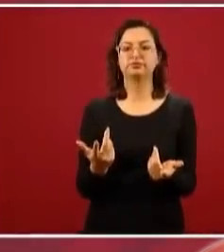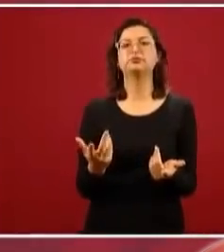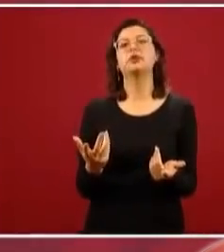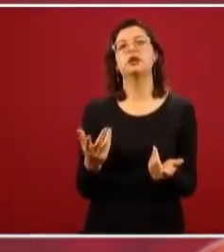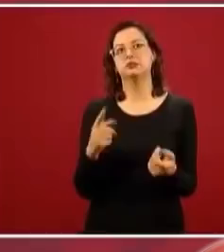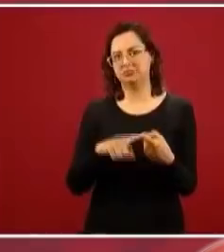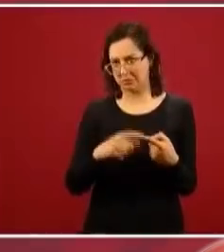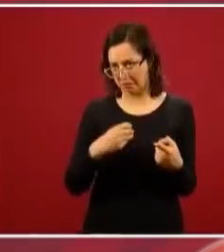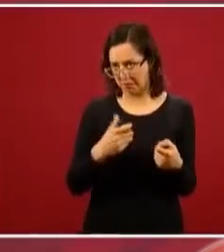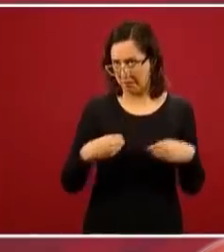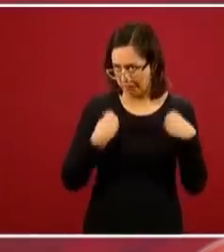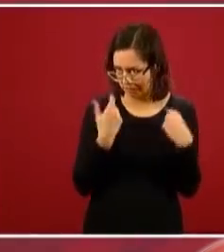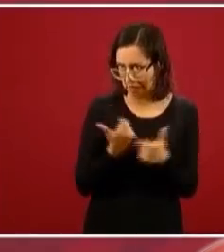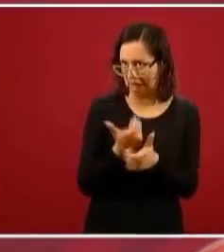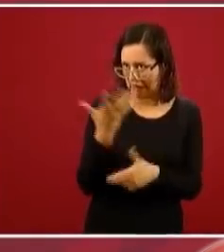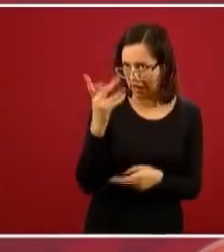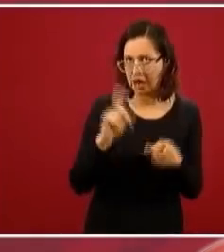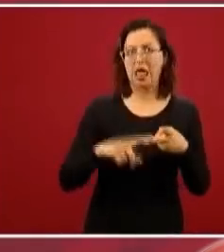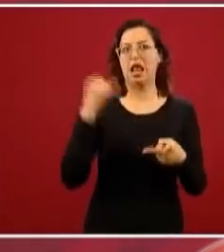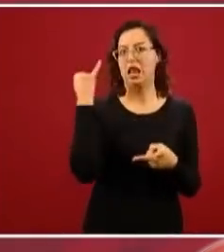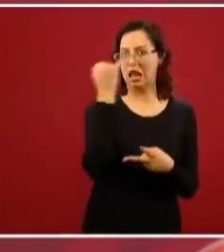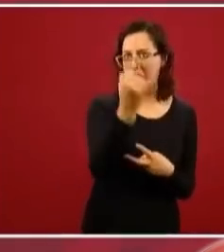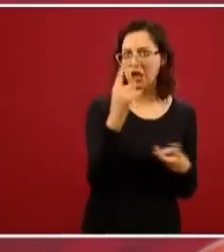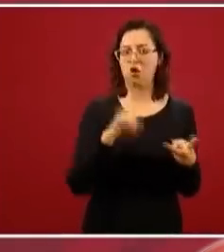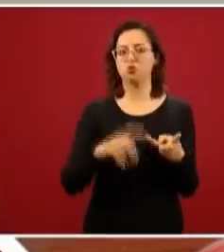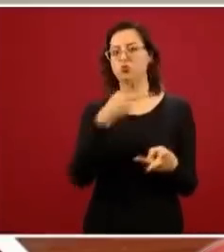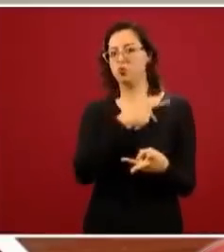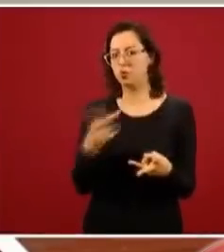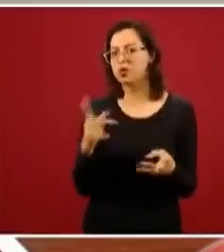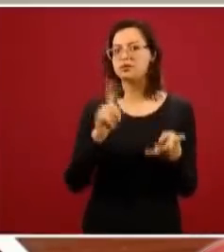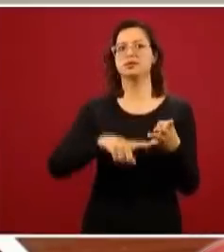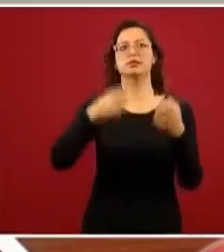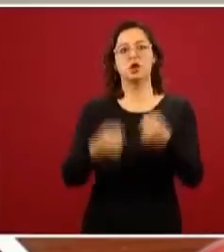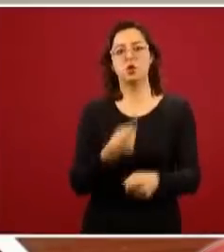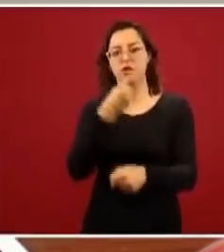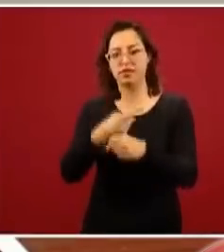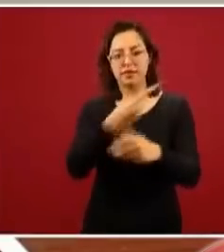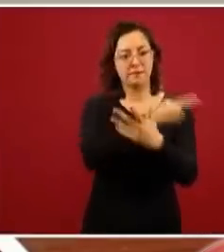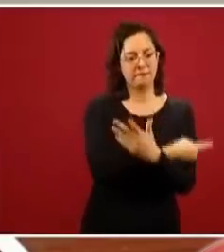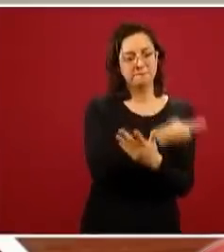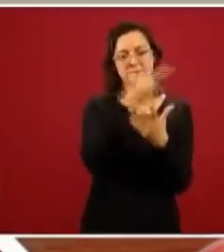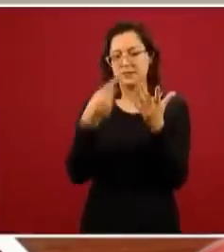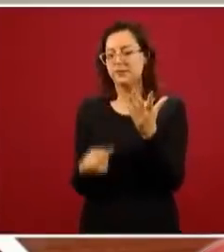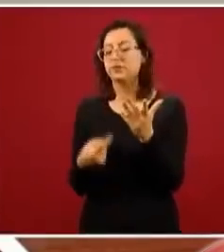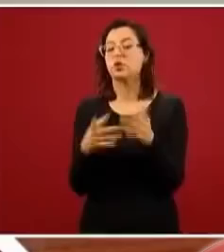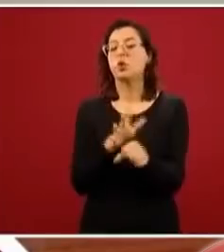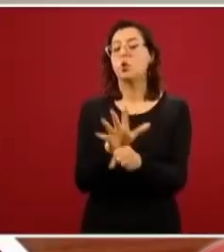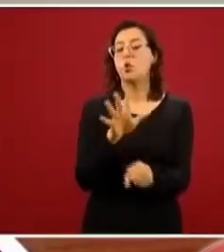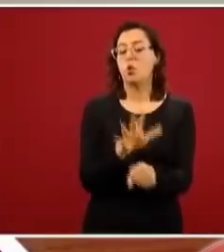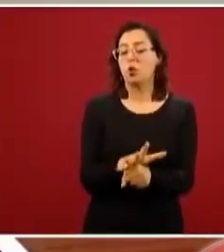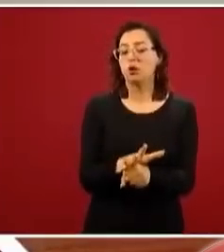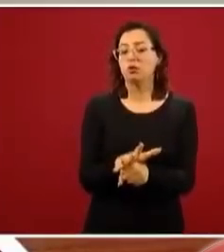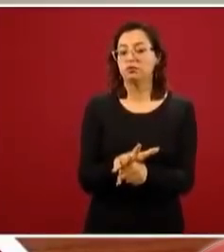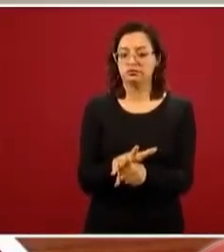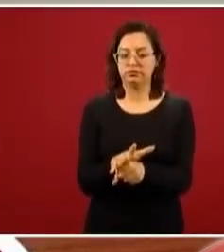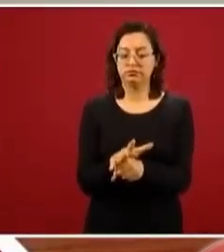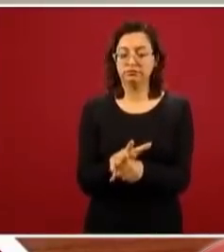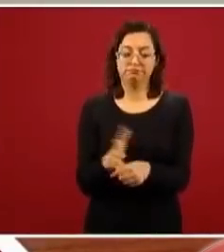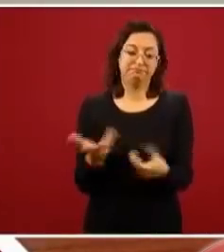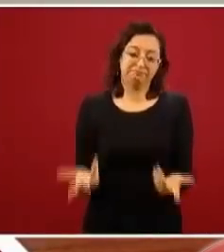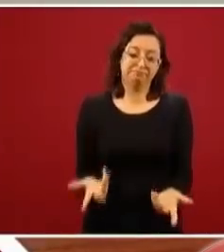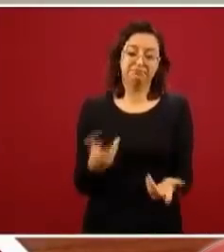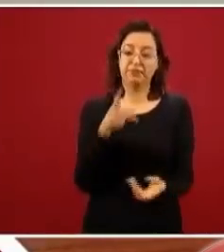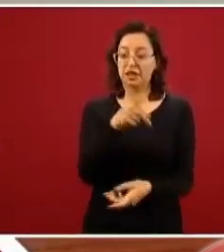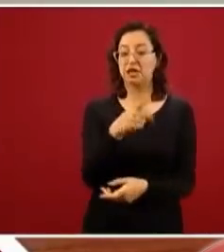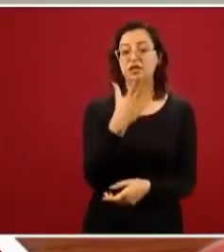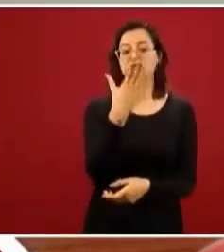lejanía, situaciones de pobreza extrema y seguridad, que está establecido en principio para el tema de IMSS Bienestar. En